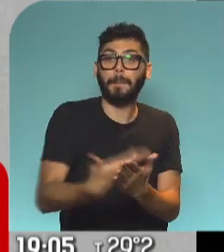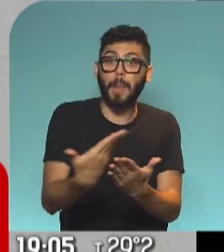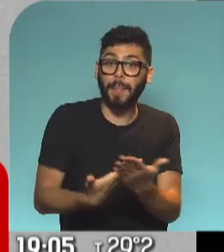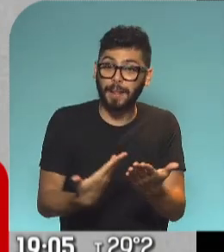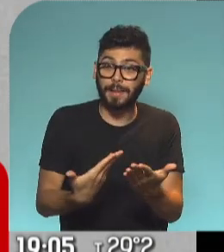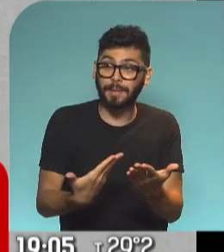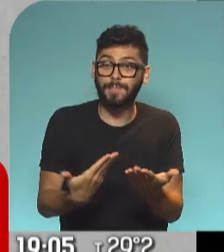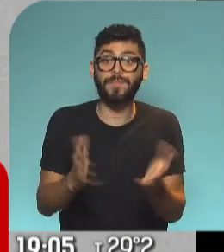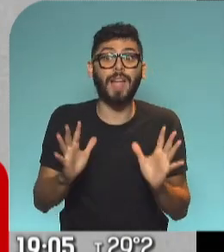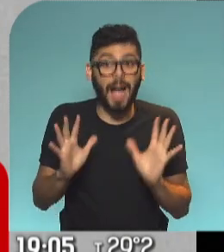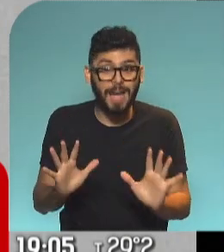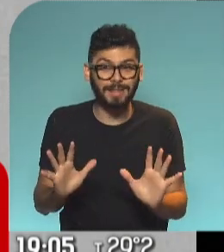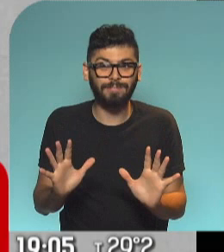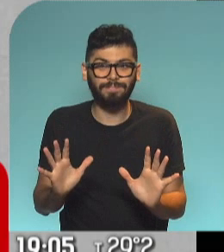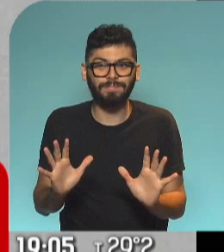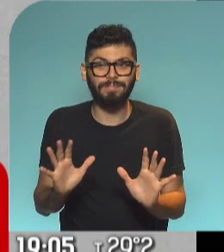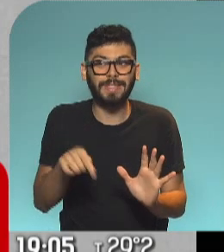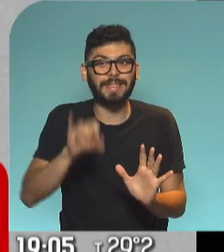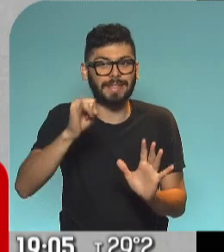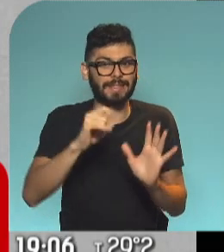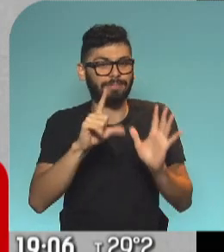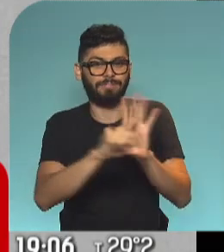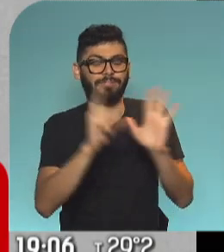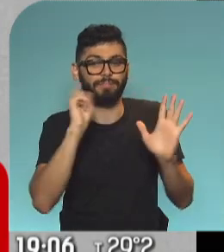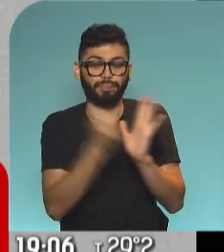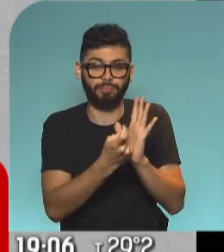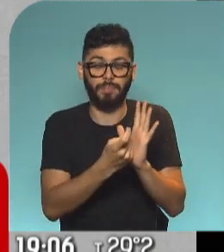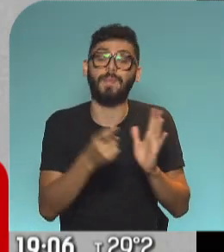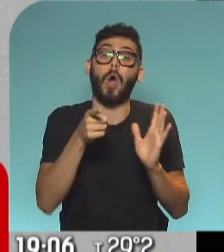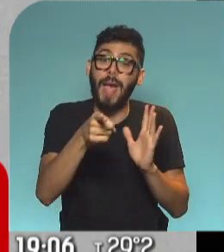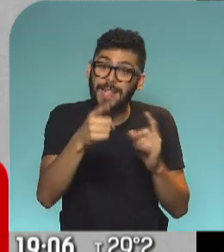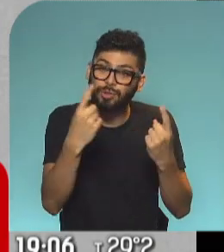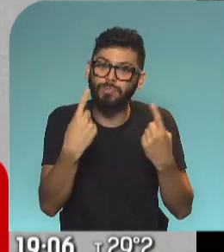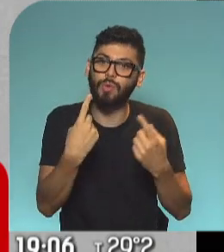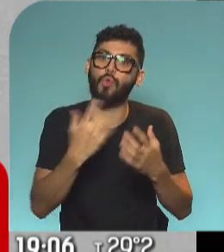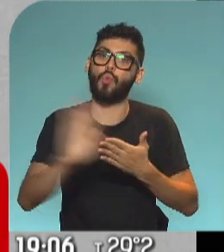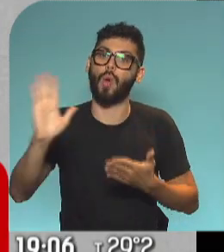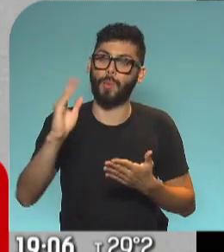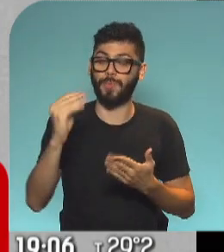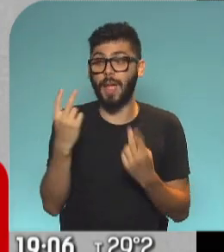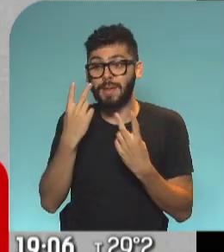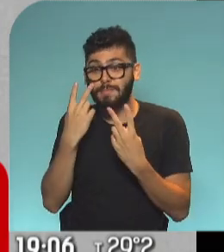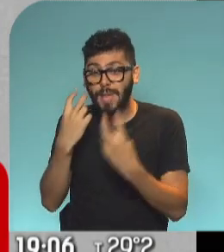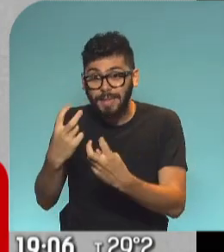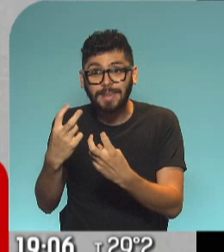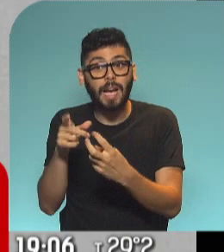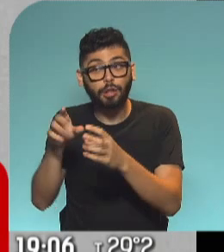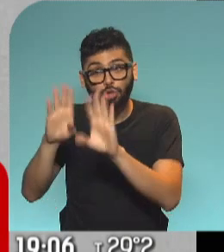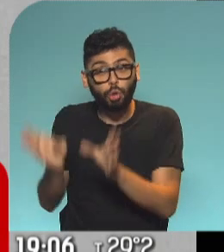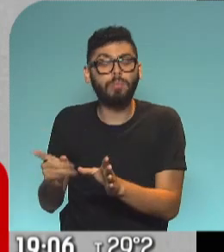de esto son estas la novedad más importante del día de hoy desde la investigación confirman